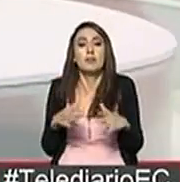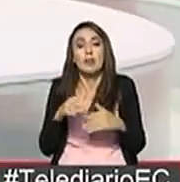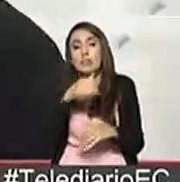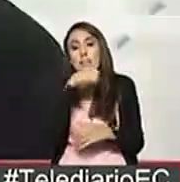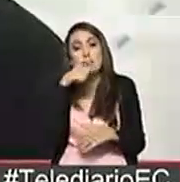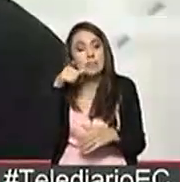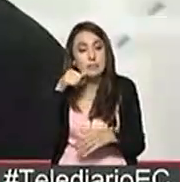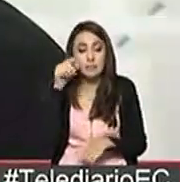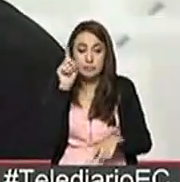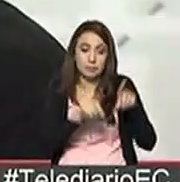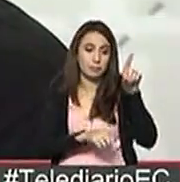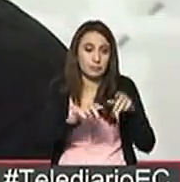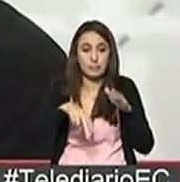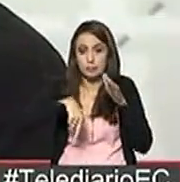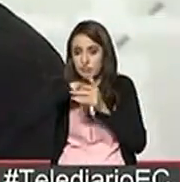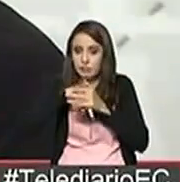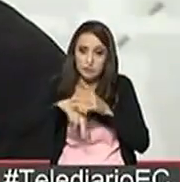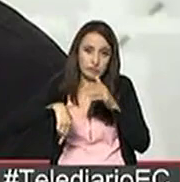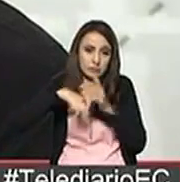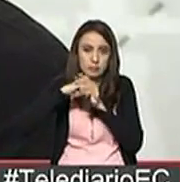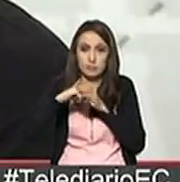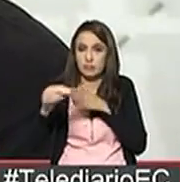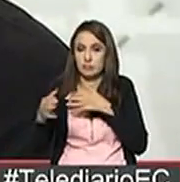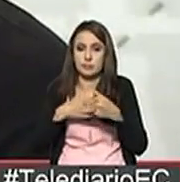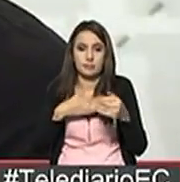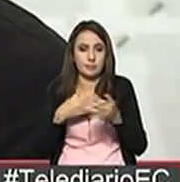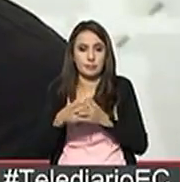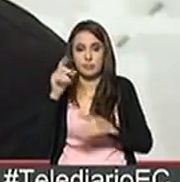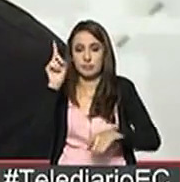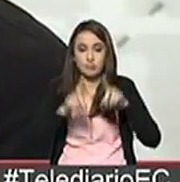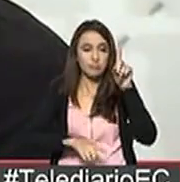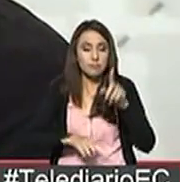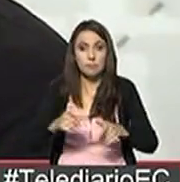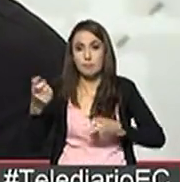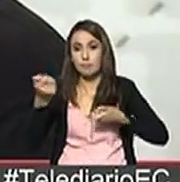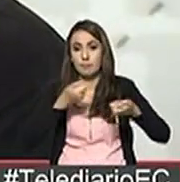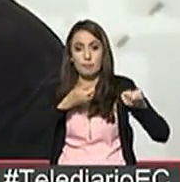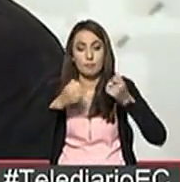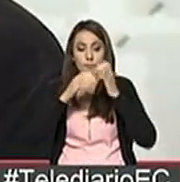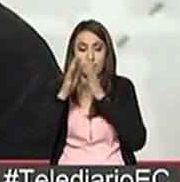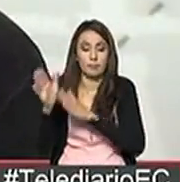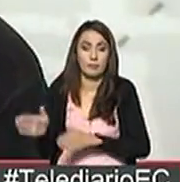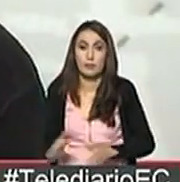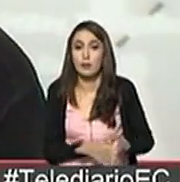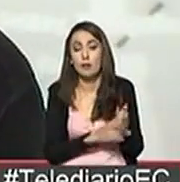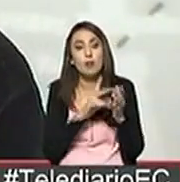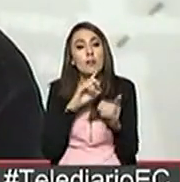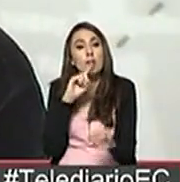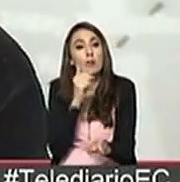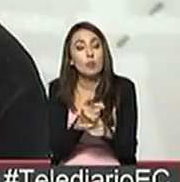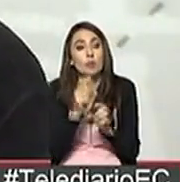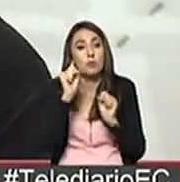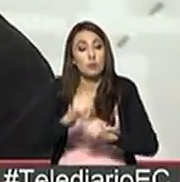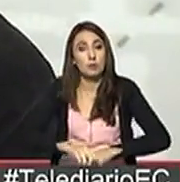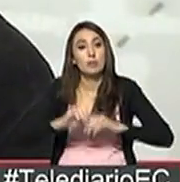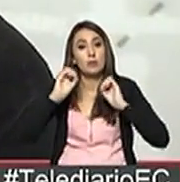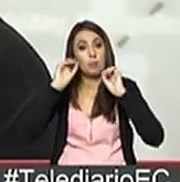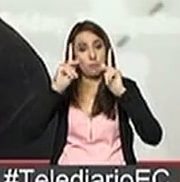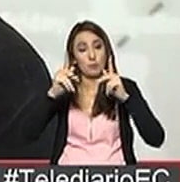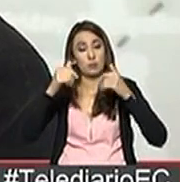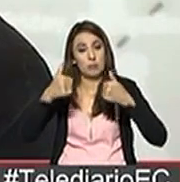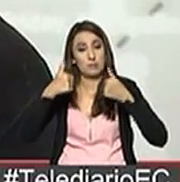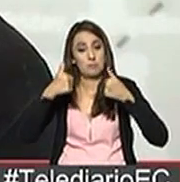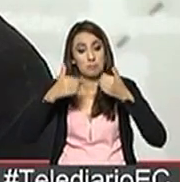sorteado muchos obstáculos a nivel de regulaciones, sobre todo. De ayer realmente fue una oportunidad interesante de